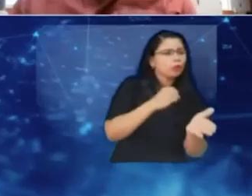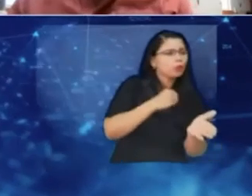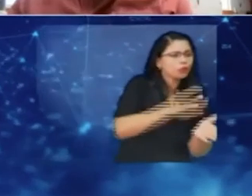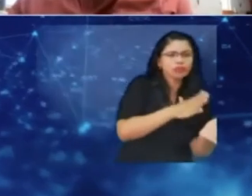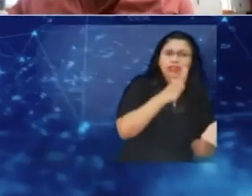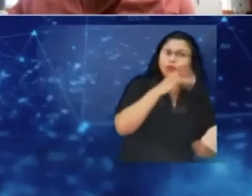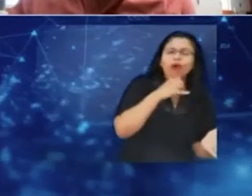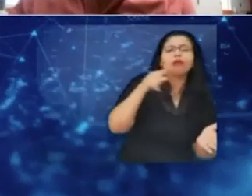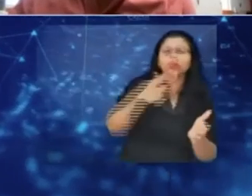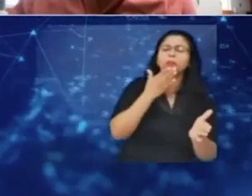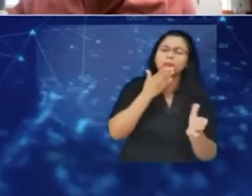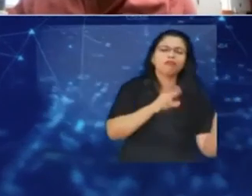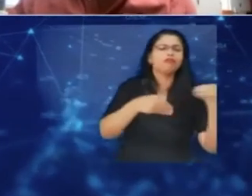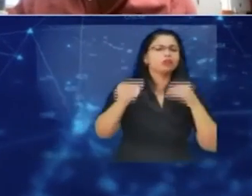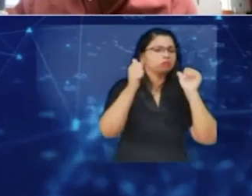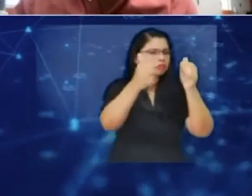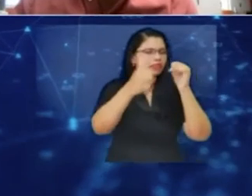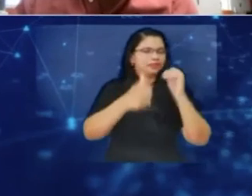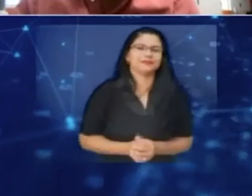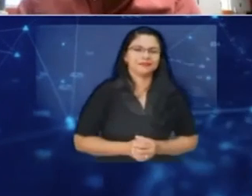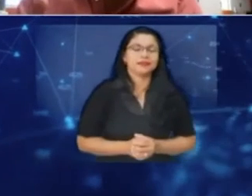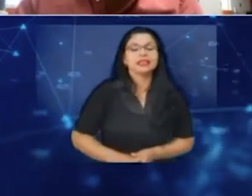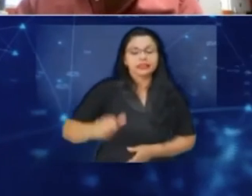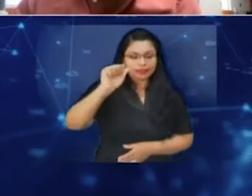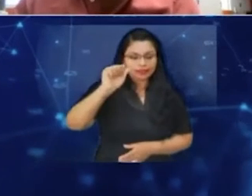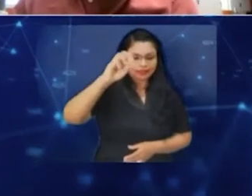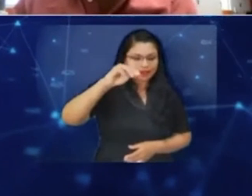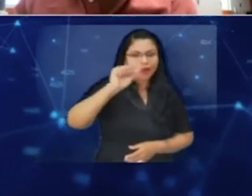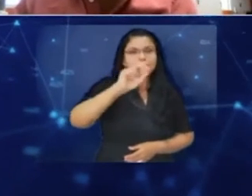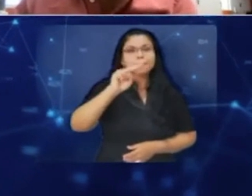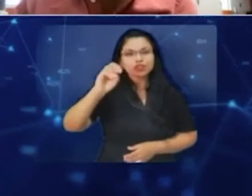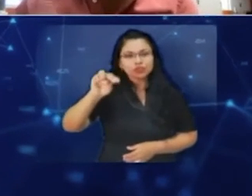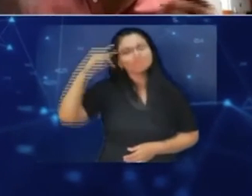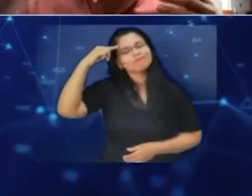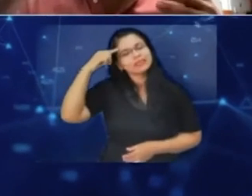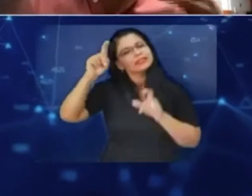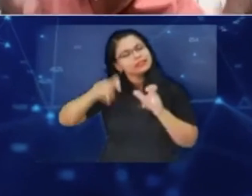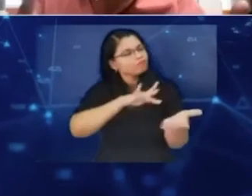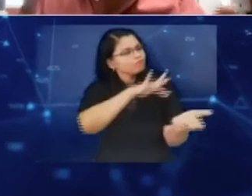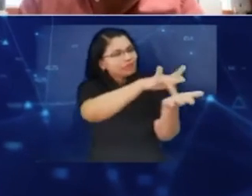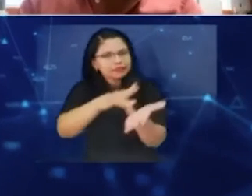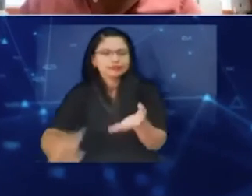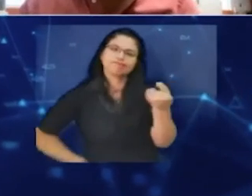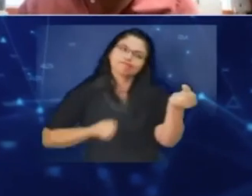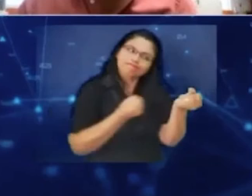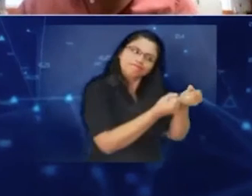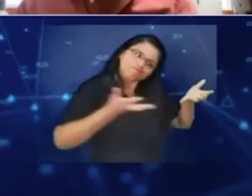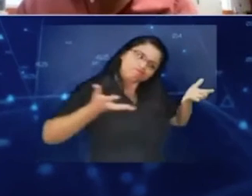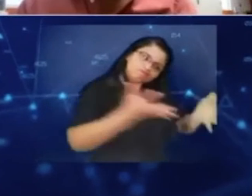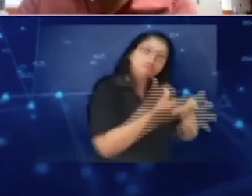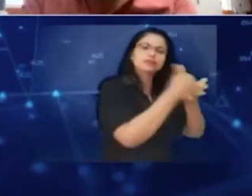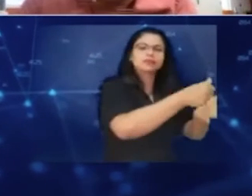por la cual Amazon piensa que necesitamos participar, que necesitamos ayudar al problema. No, un